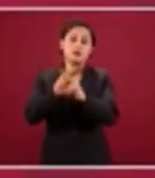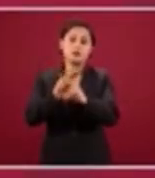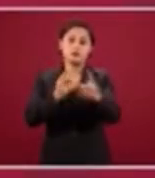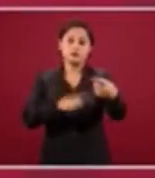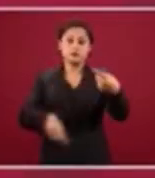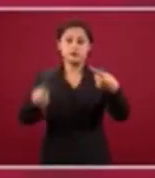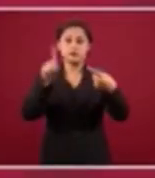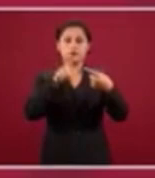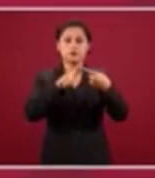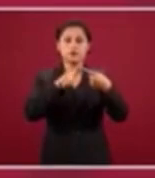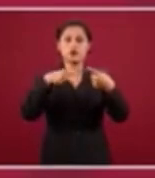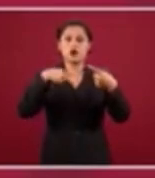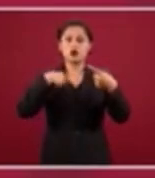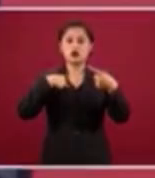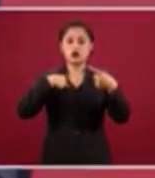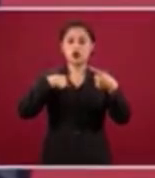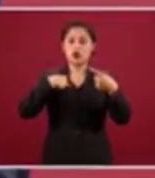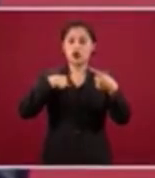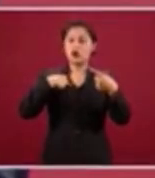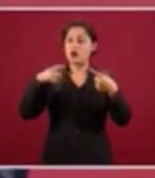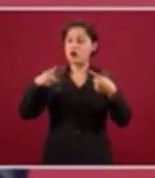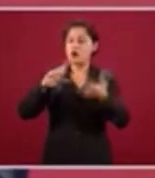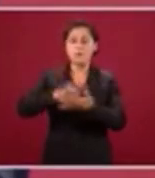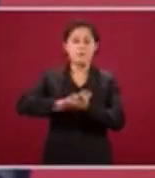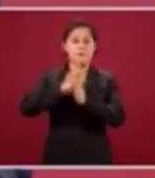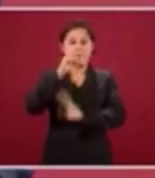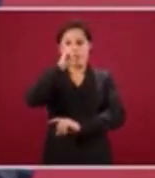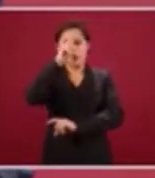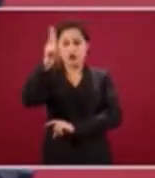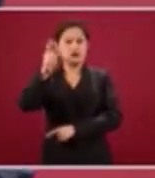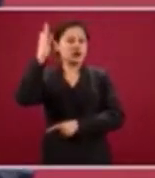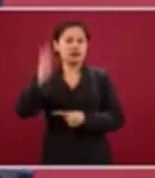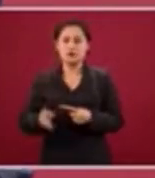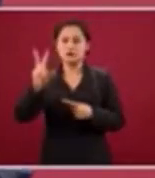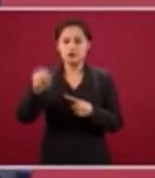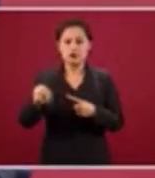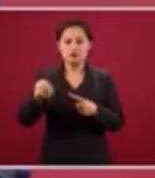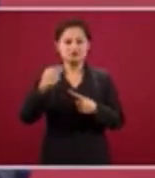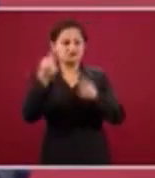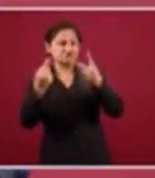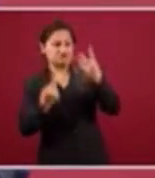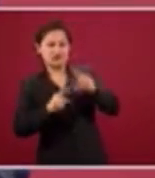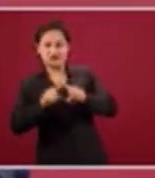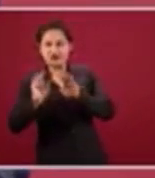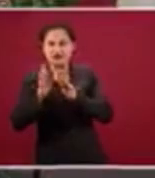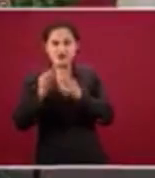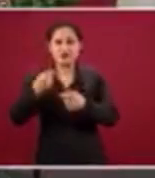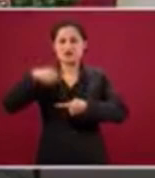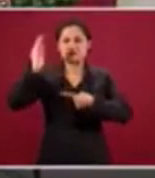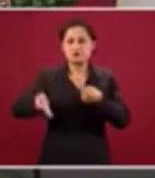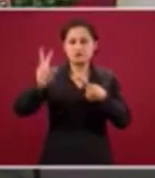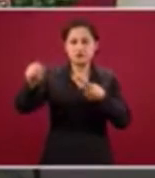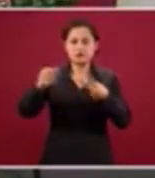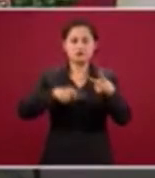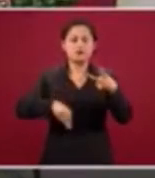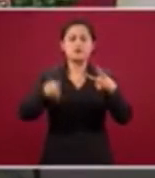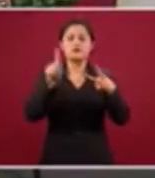estoy en contra de la violencia en cualquiera de sus manifestaciones. Dos,